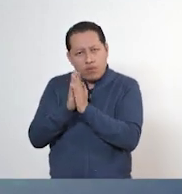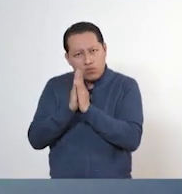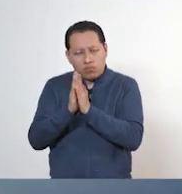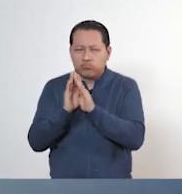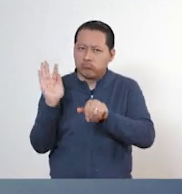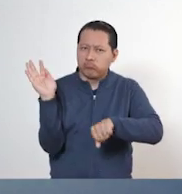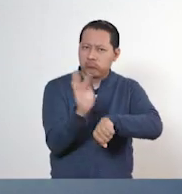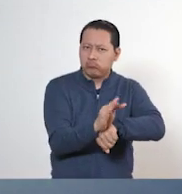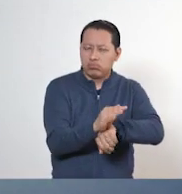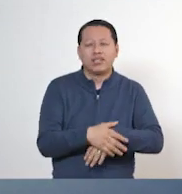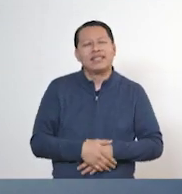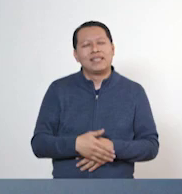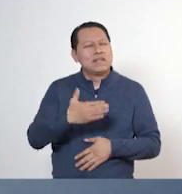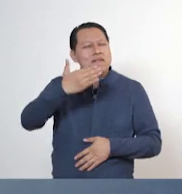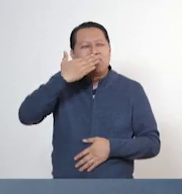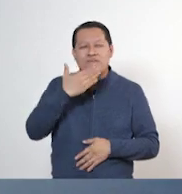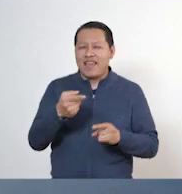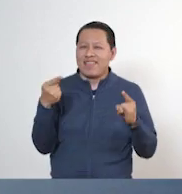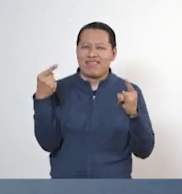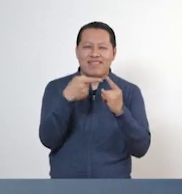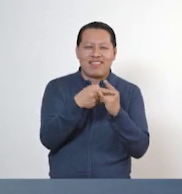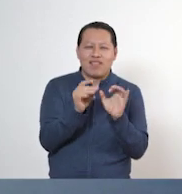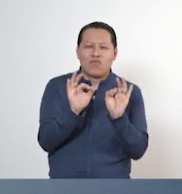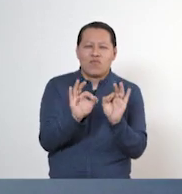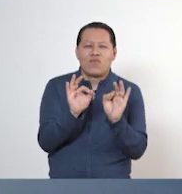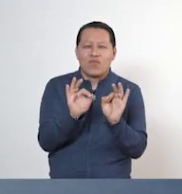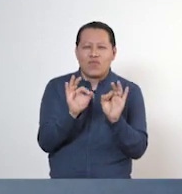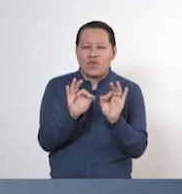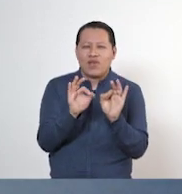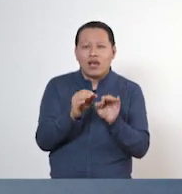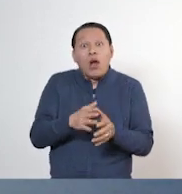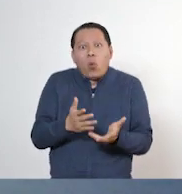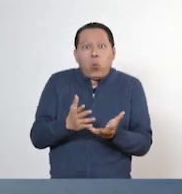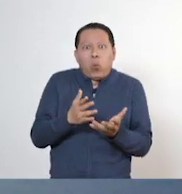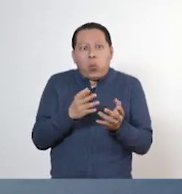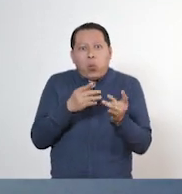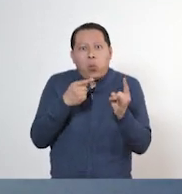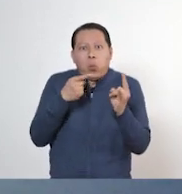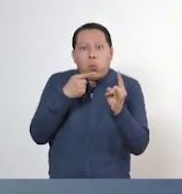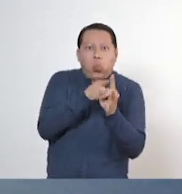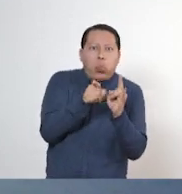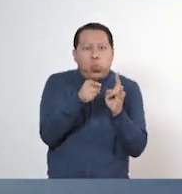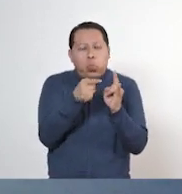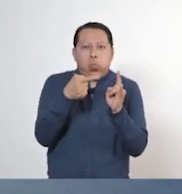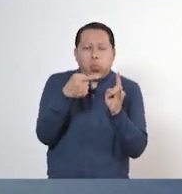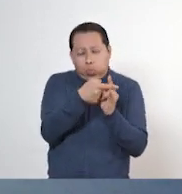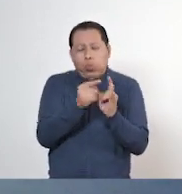escolar. ¡Golazo, Coral! ¡Sí! ¡Muy bien, muy bien! ¡Uy, uy, casi! Bueno, sí entro, sí entro.